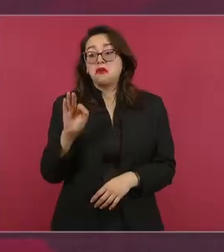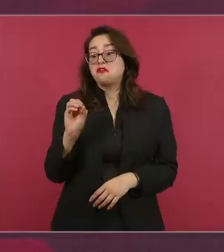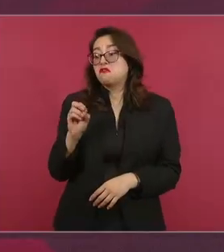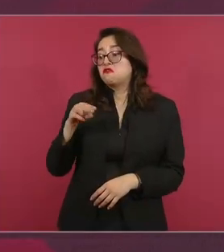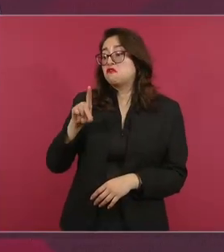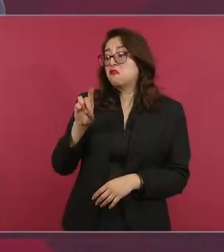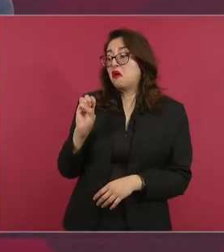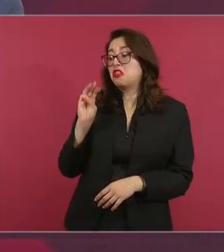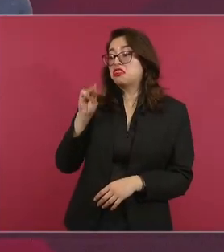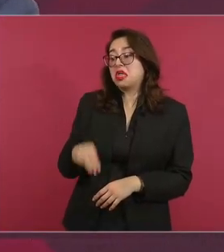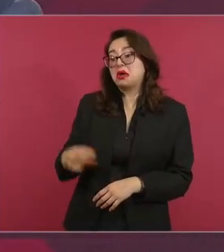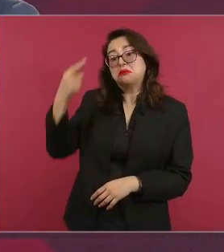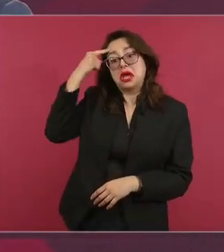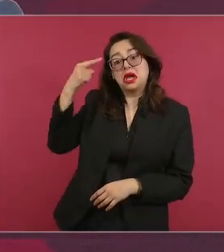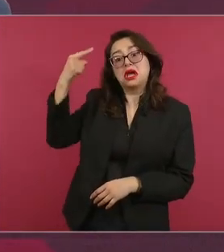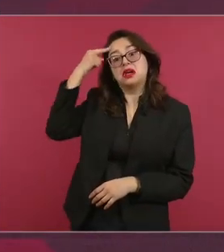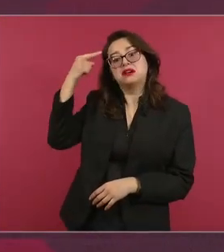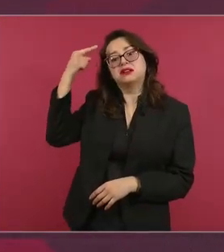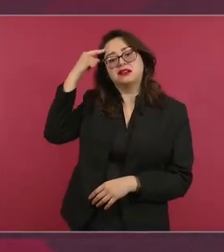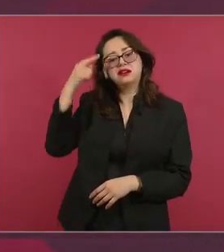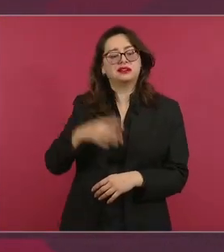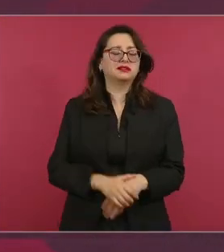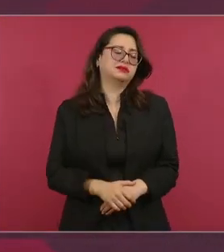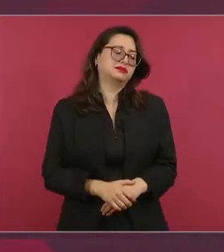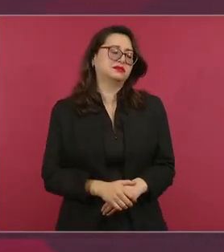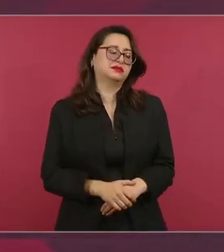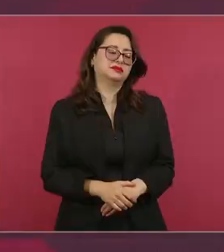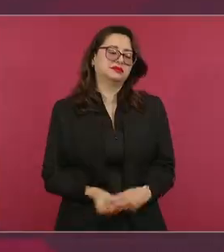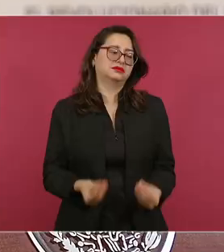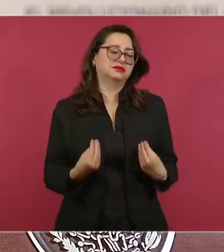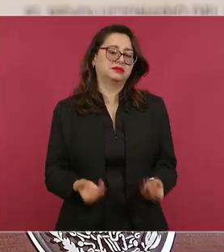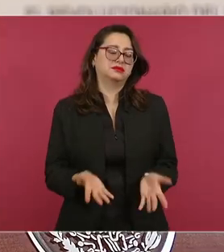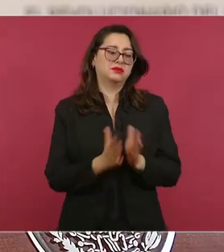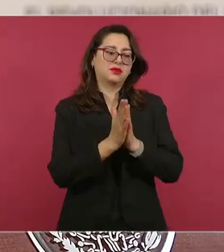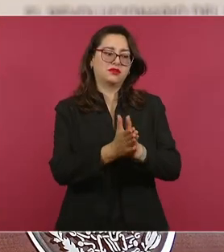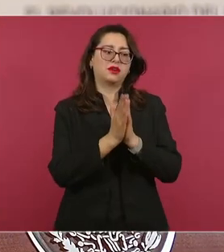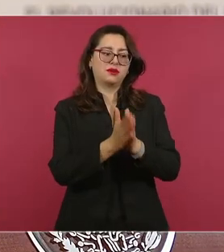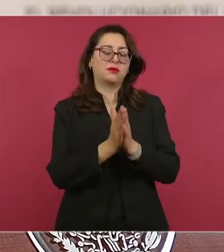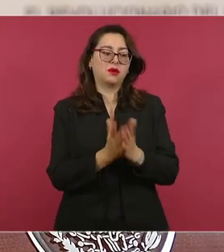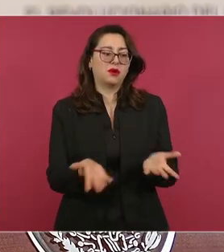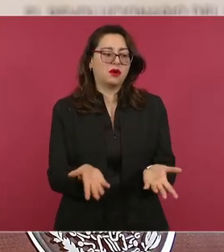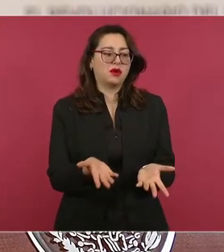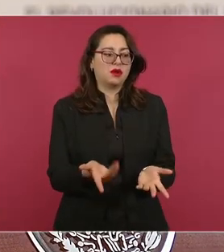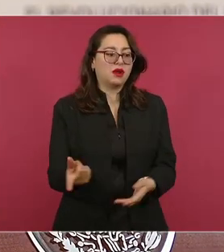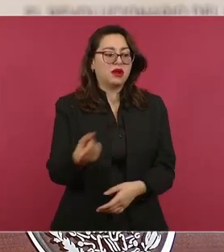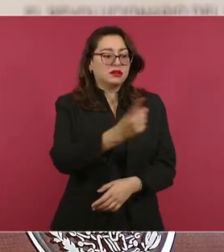además de que se robaban lo del dinero del Fonden, que nunca le llegaba a la gente,